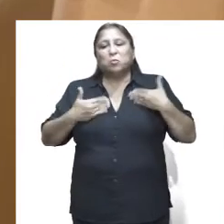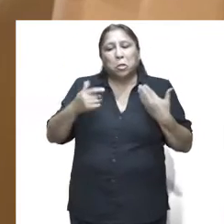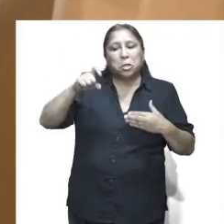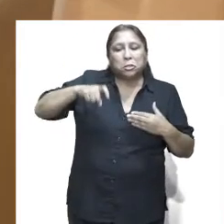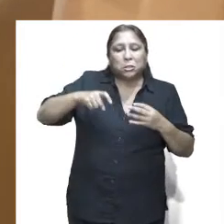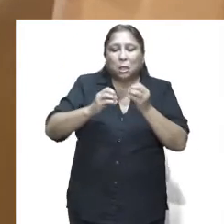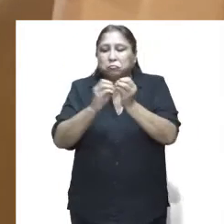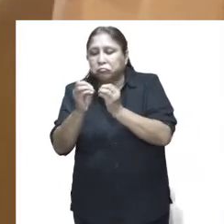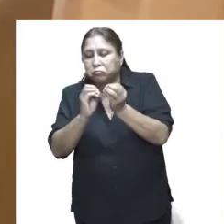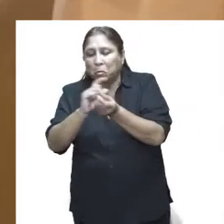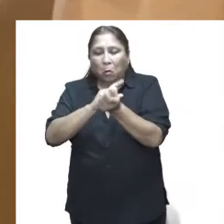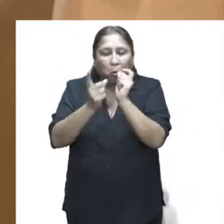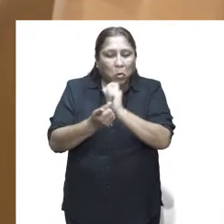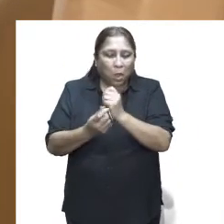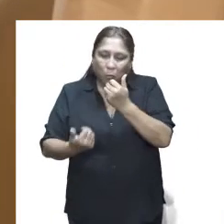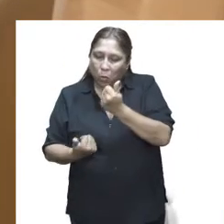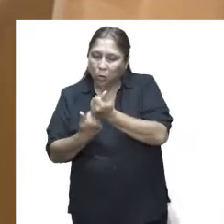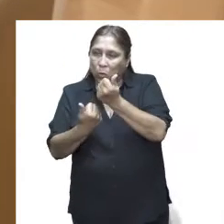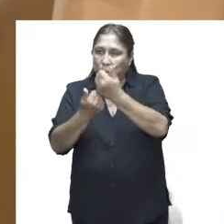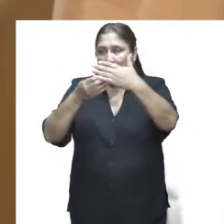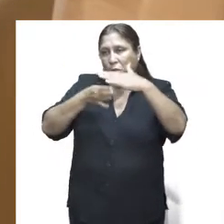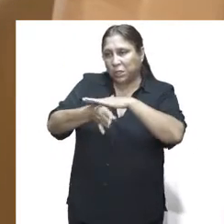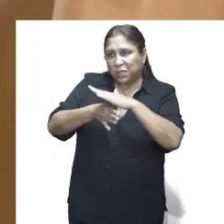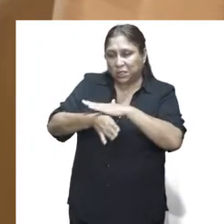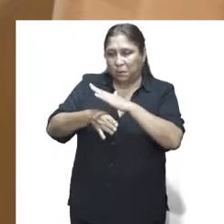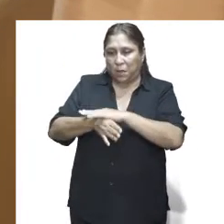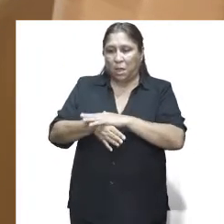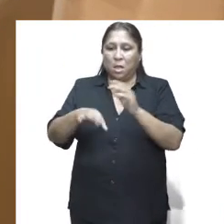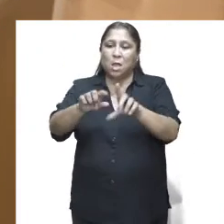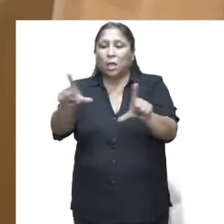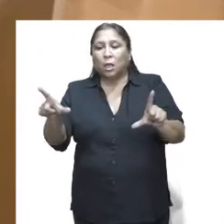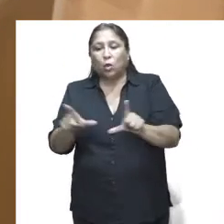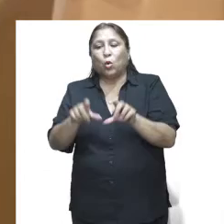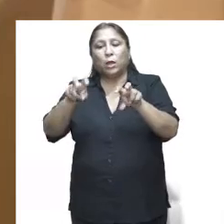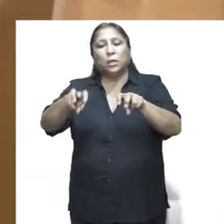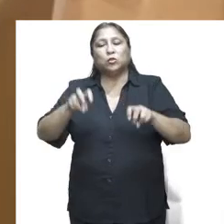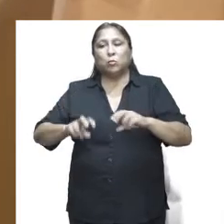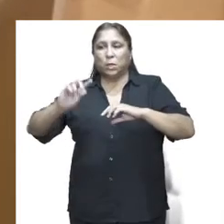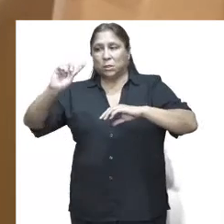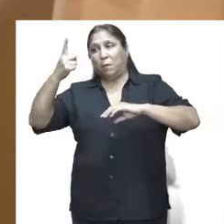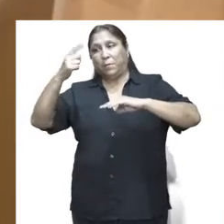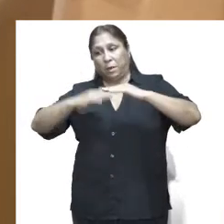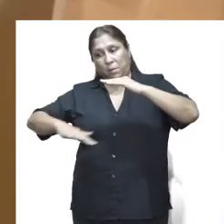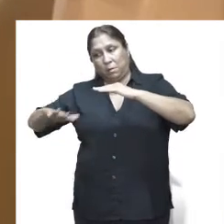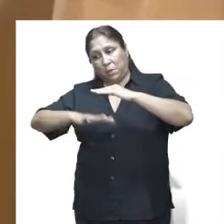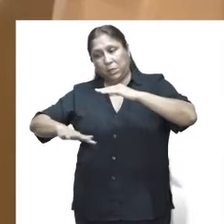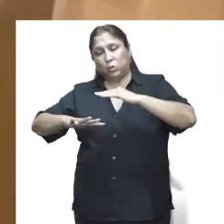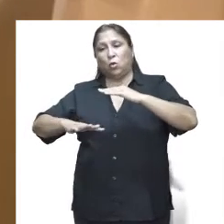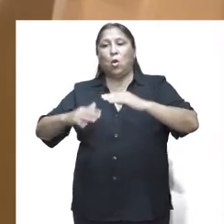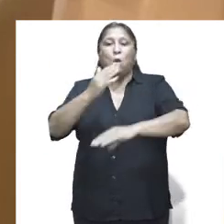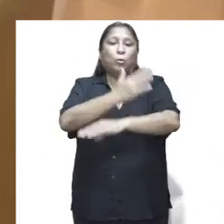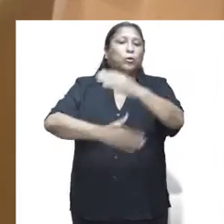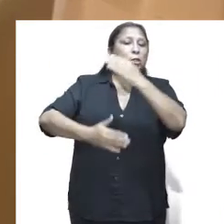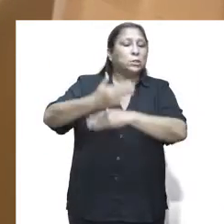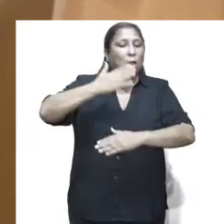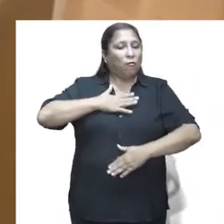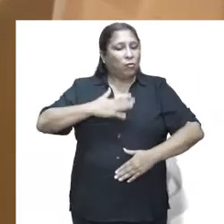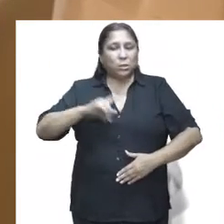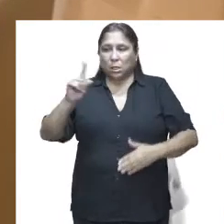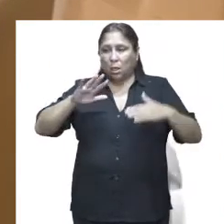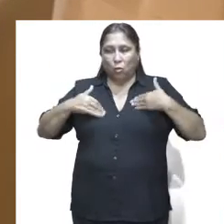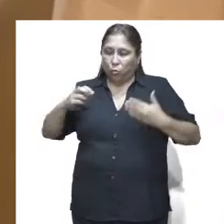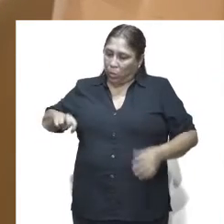alguna medida de accesibilidad, ¿no? Ya sea que la ubicación de su mesa esté en el primer piso porque, por ejemplo, su discapacidad física no le permite